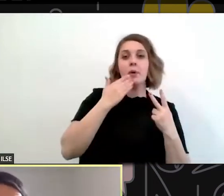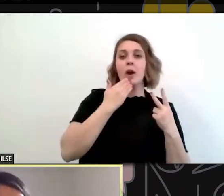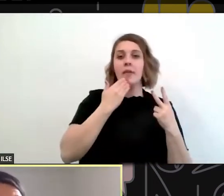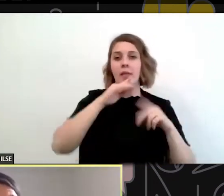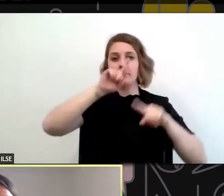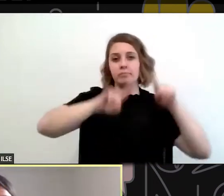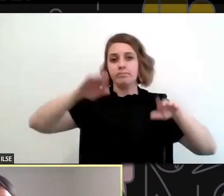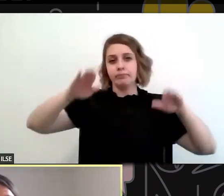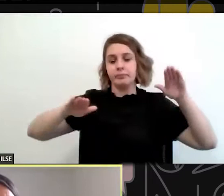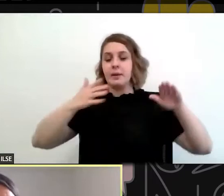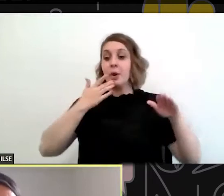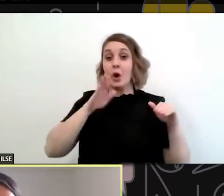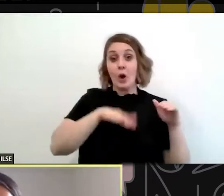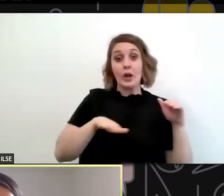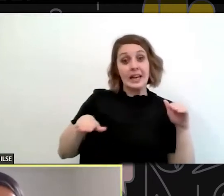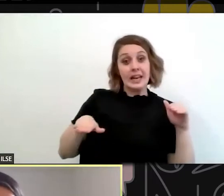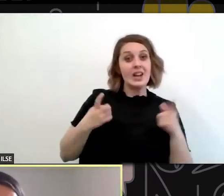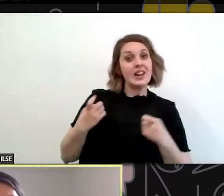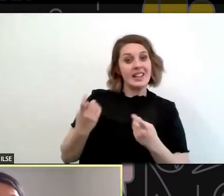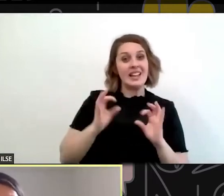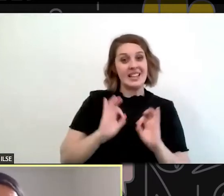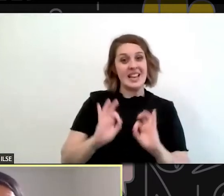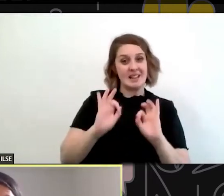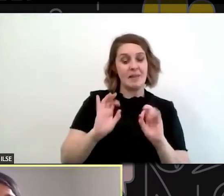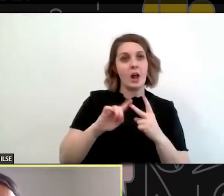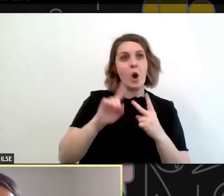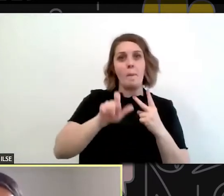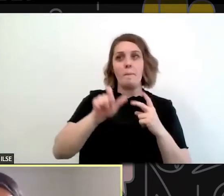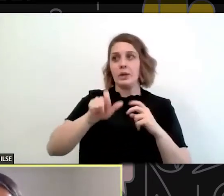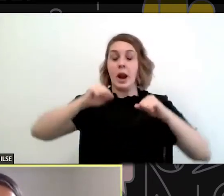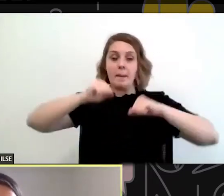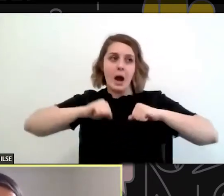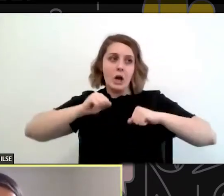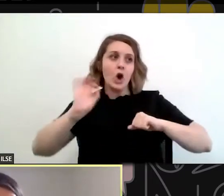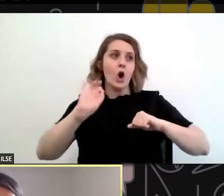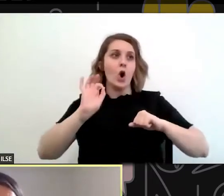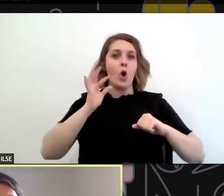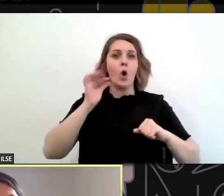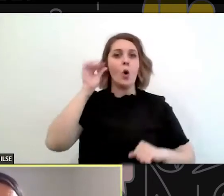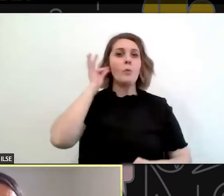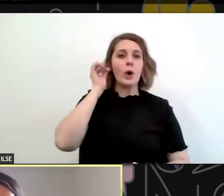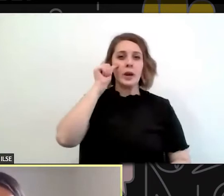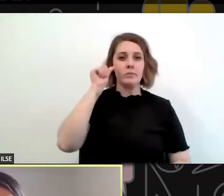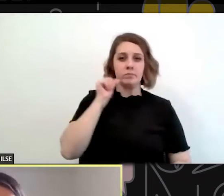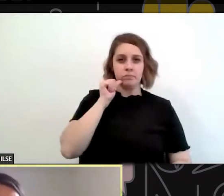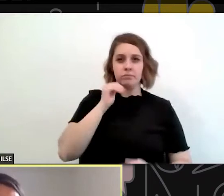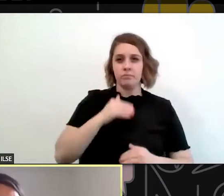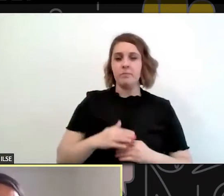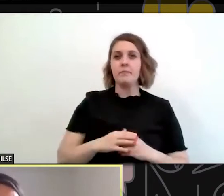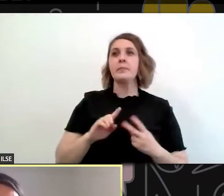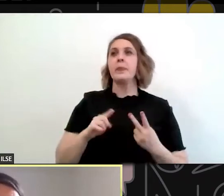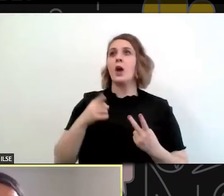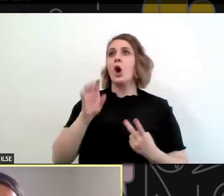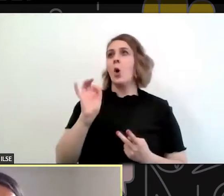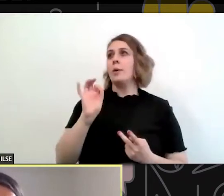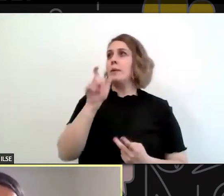sea niños que tienen unas necesidades especiales o mayores o mujeres embarazadas o personas que